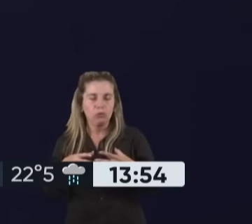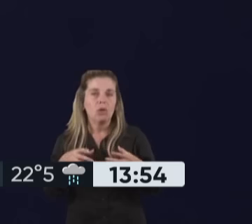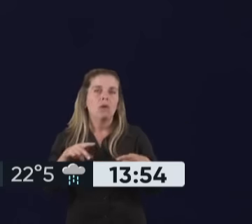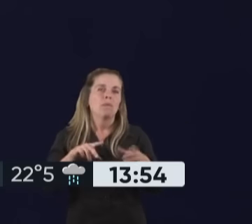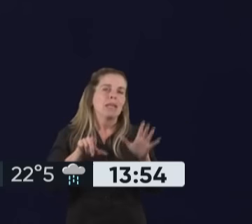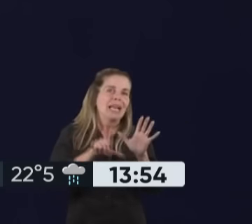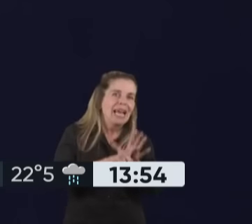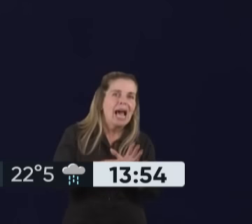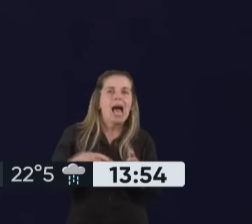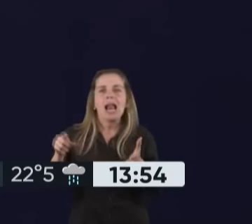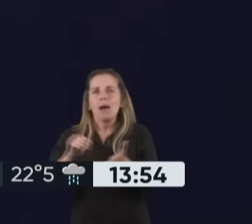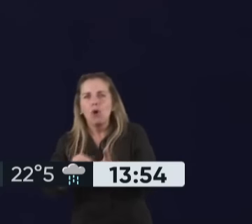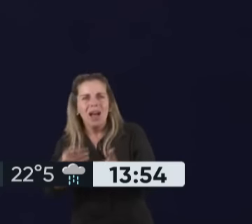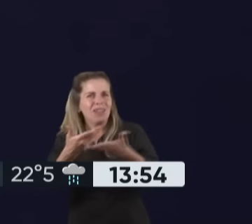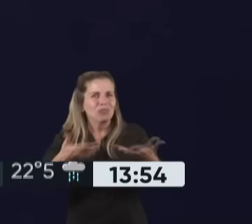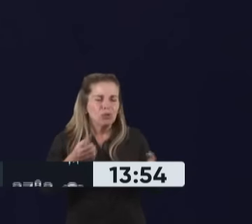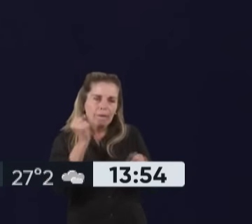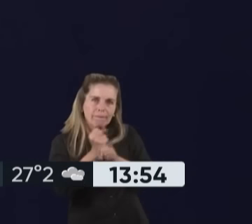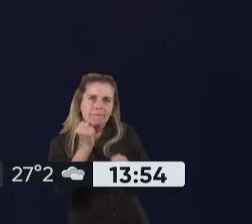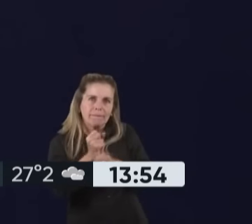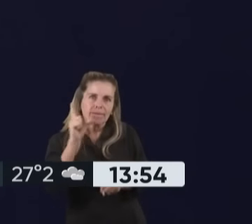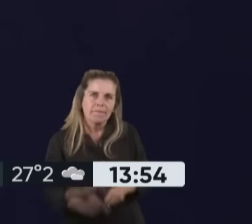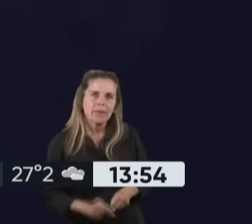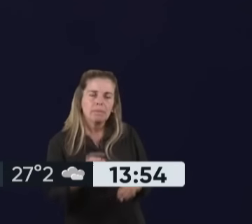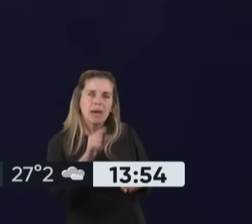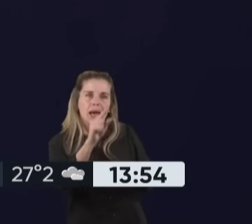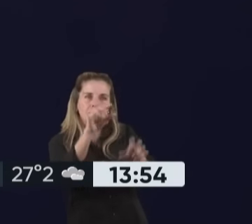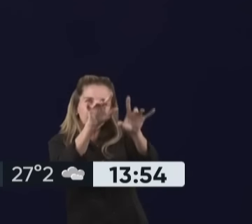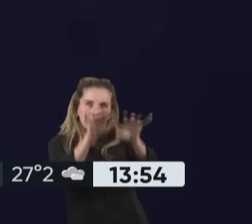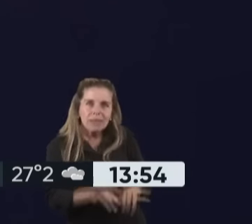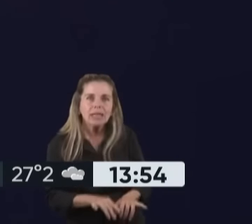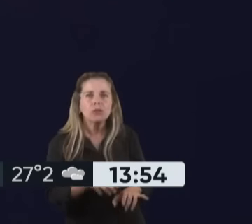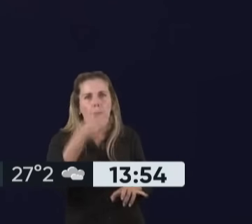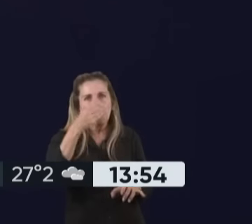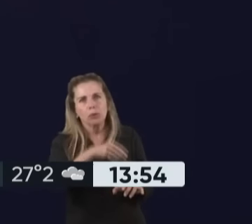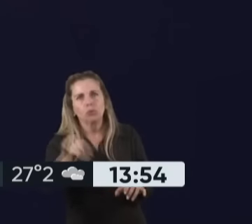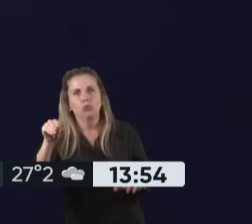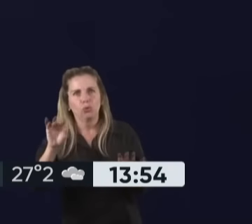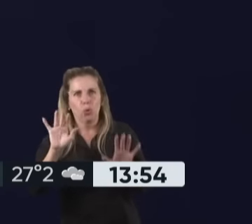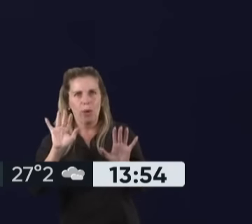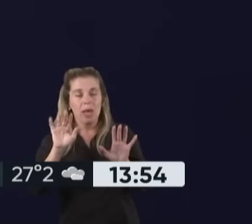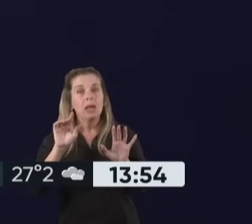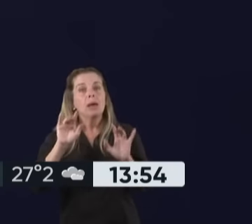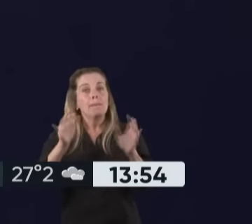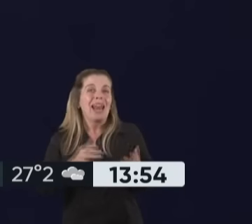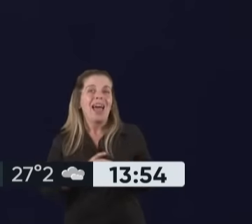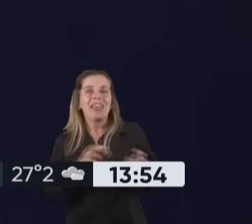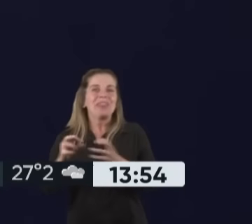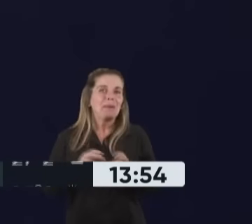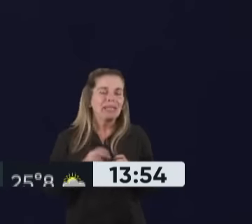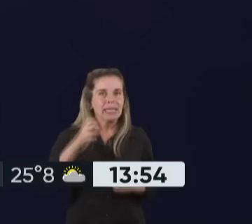que esté en su momento ya para ser presentado acá en extraordinaria. Faltan